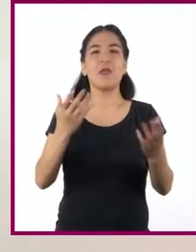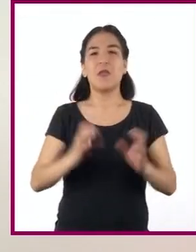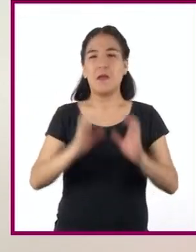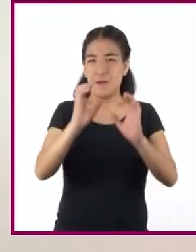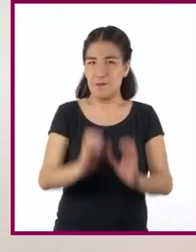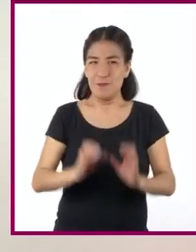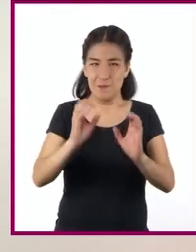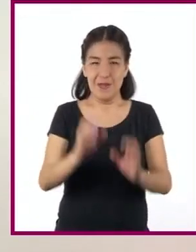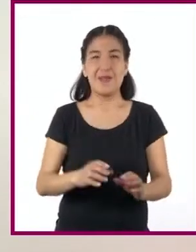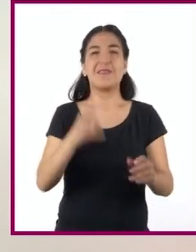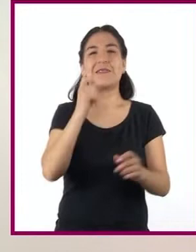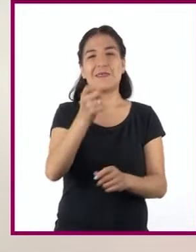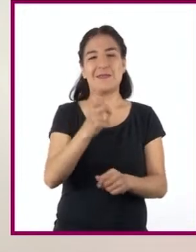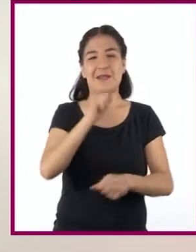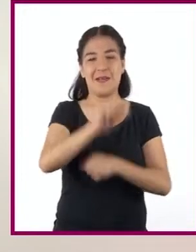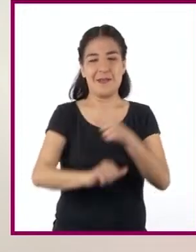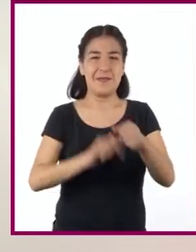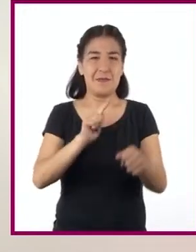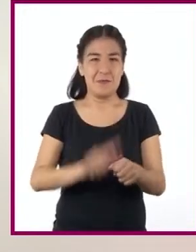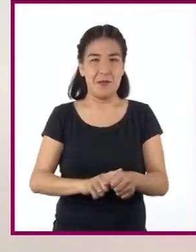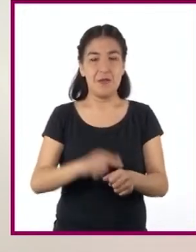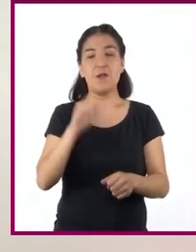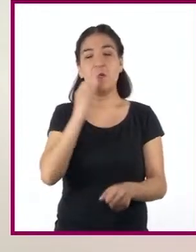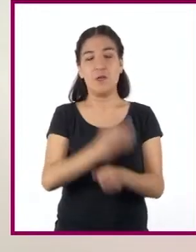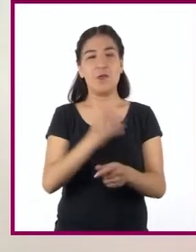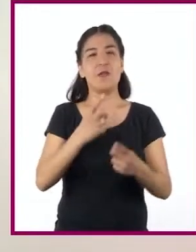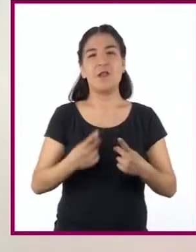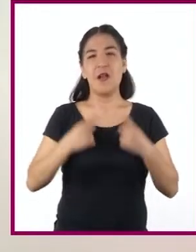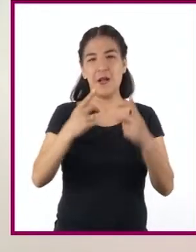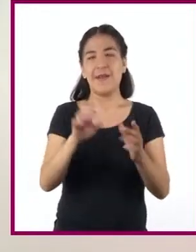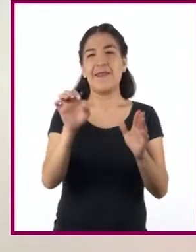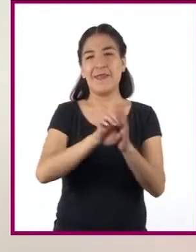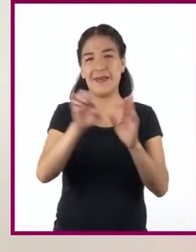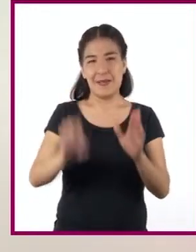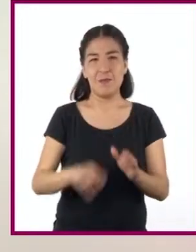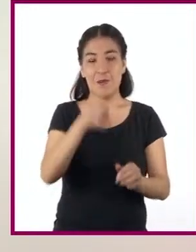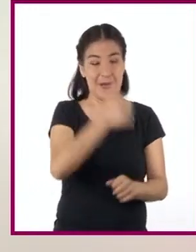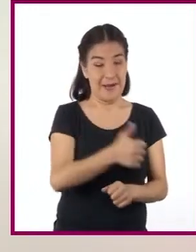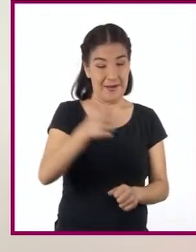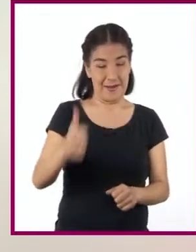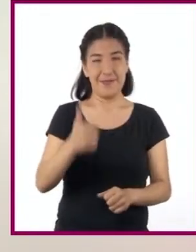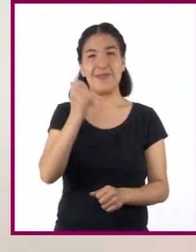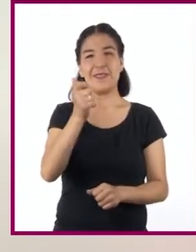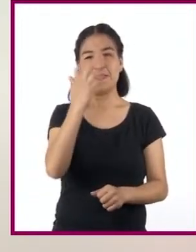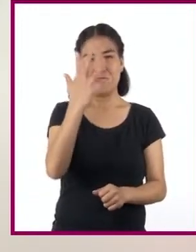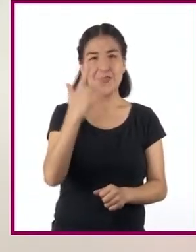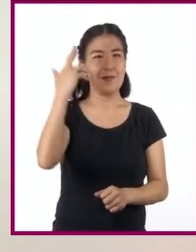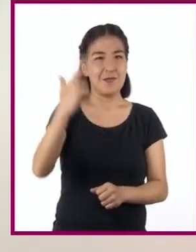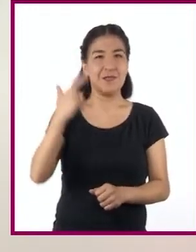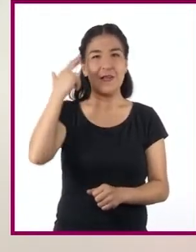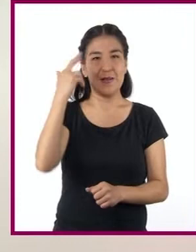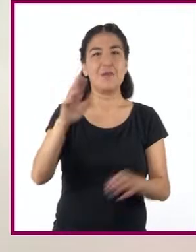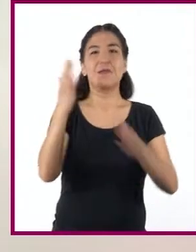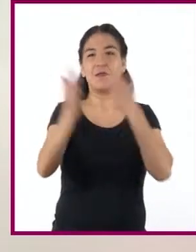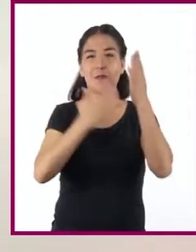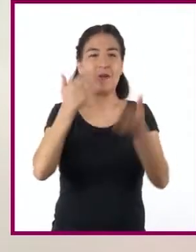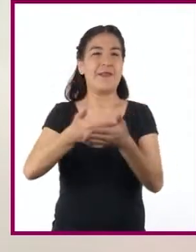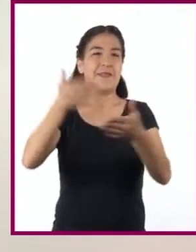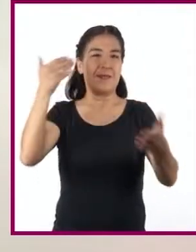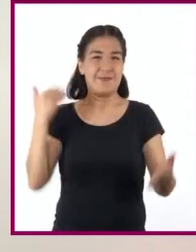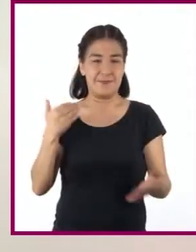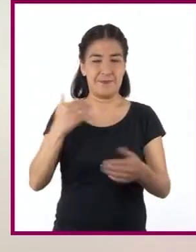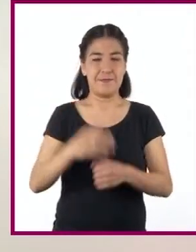la especie. Les proporcionaremos ejemplos de organismos de cada uno de los 5 reinos que estudiaron en sesiones